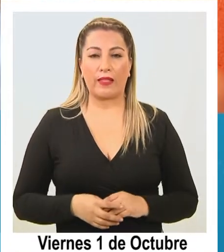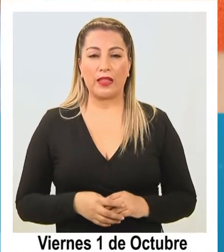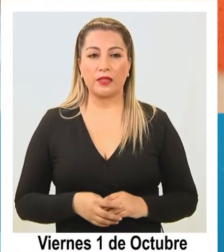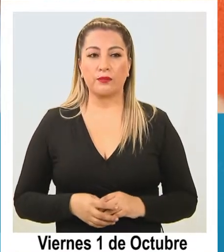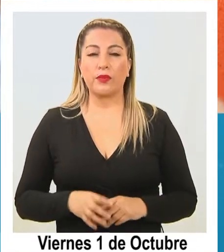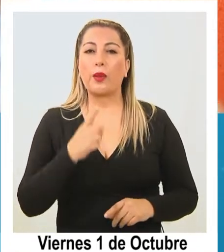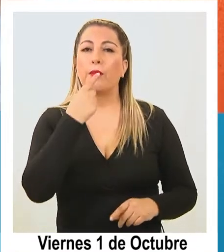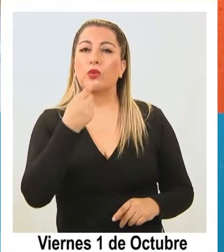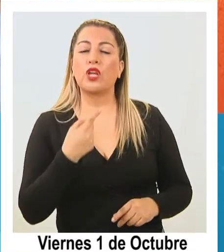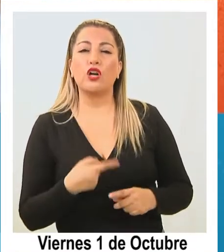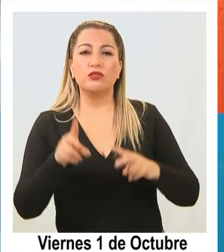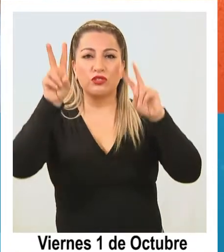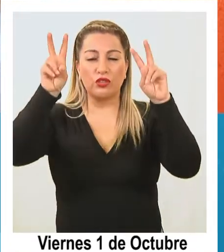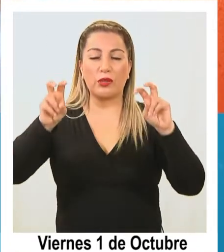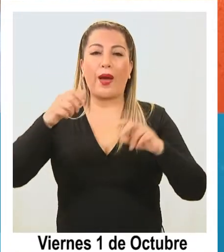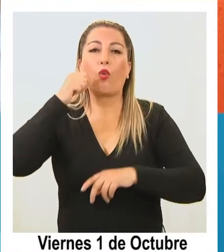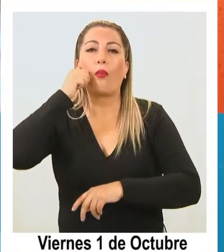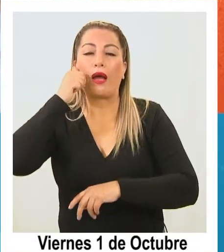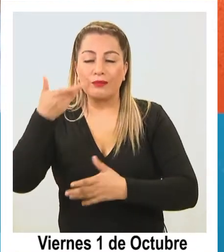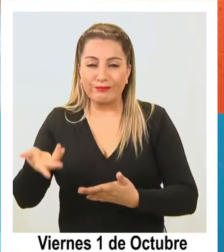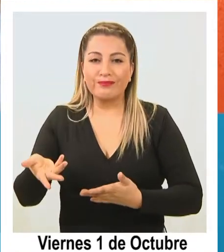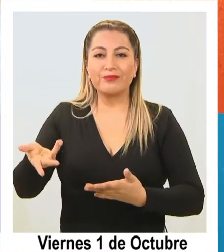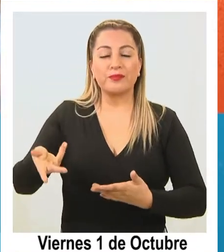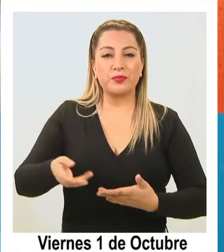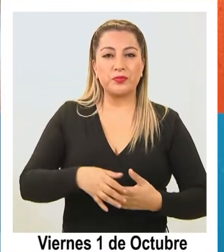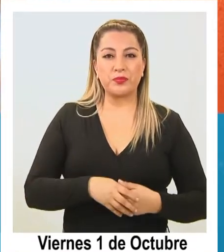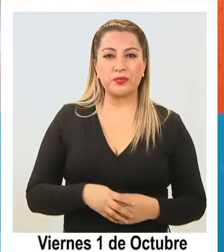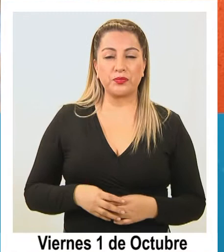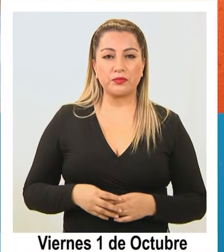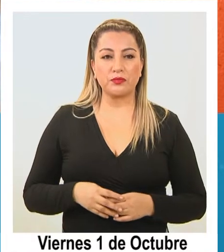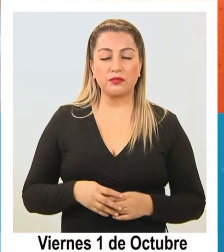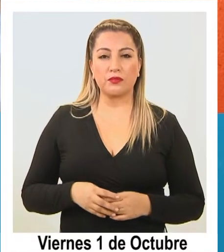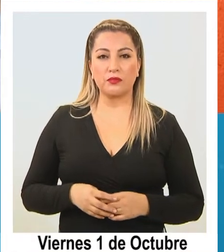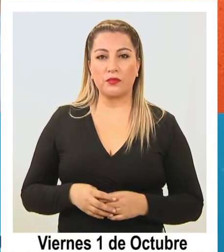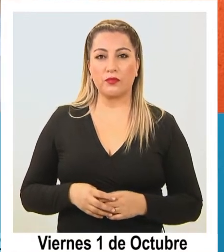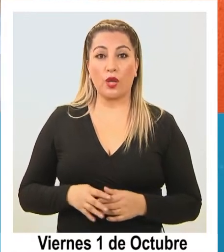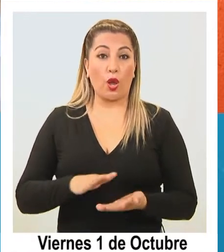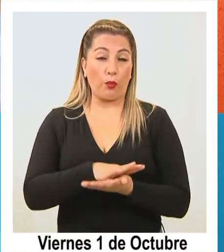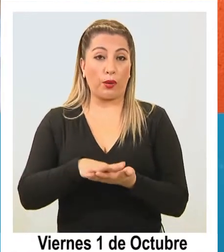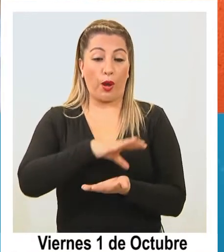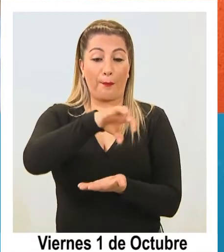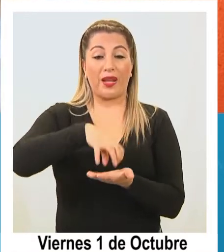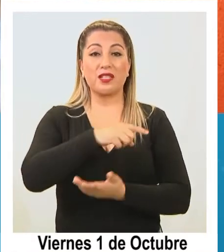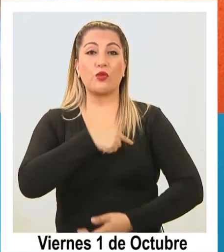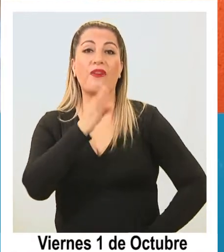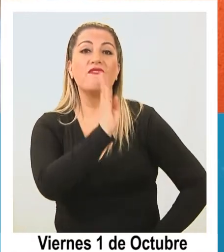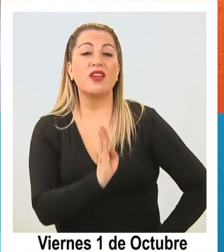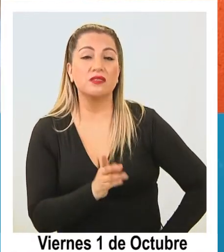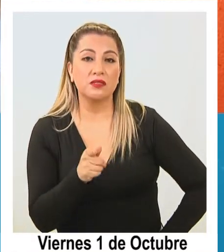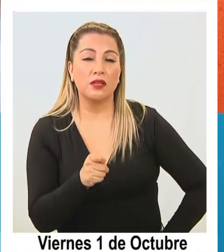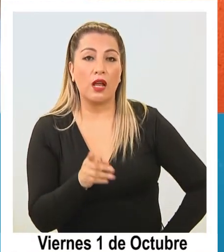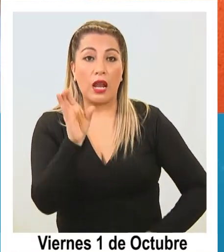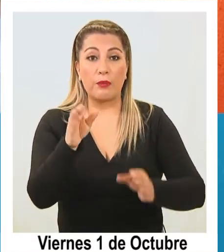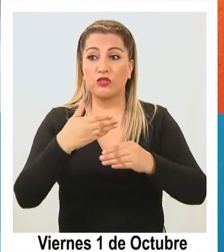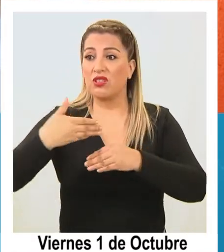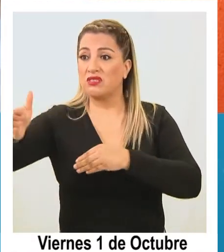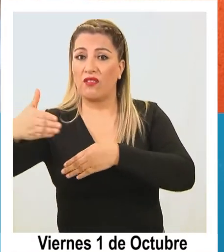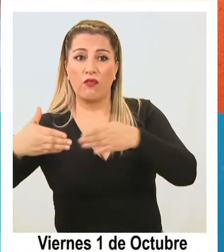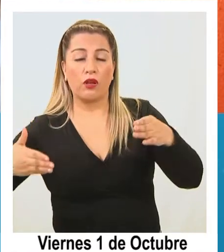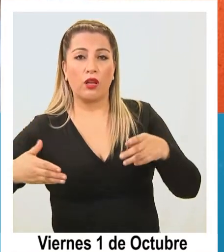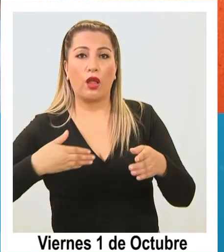otra arista, que tiene que ver más con el lado humanitario, porque cuando se desalojó a estas personas de Plaza Brasil, también no hubo un